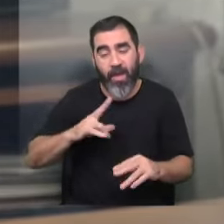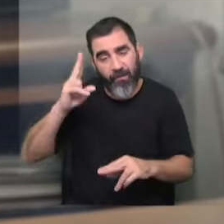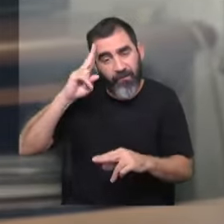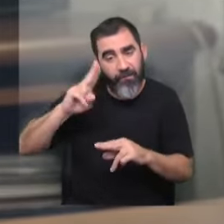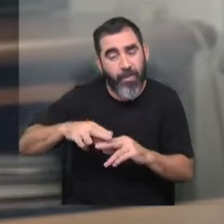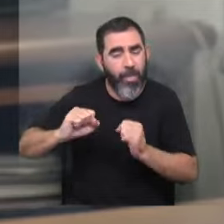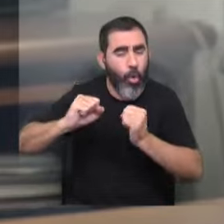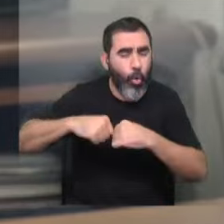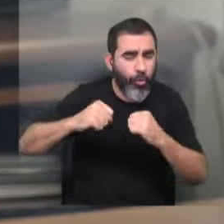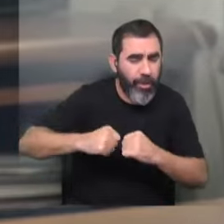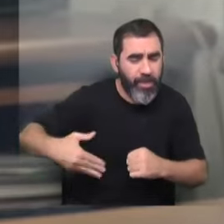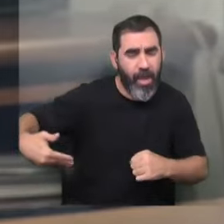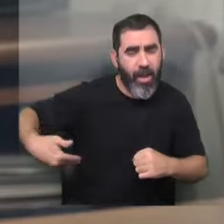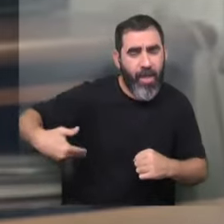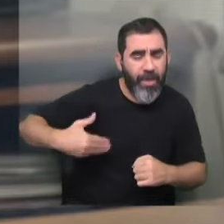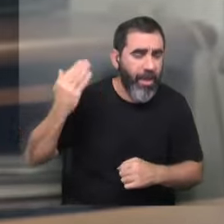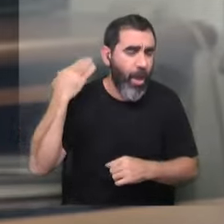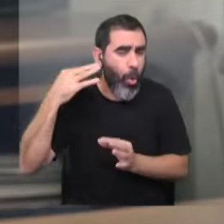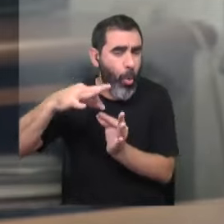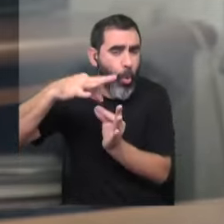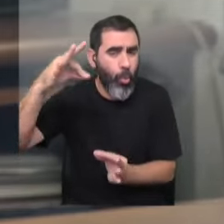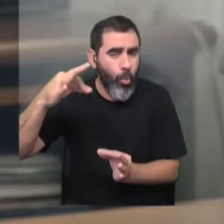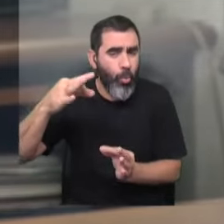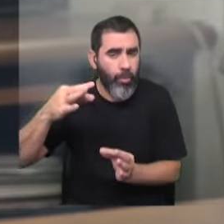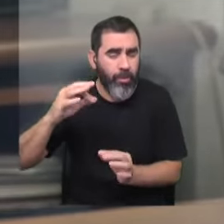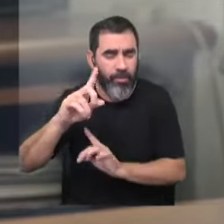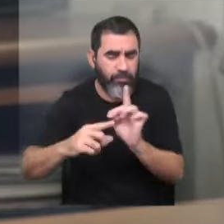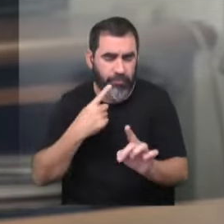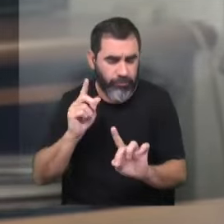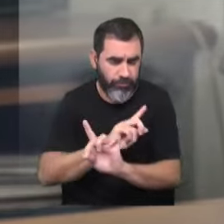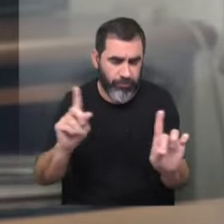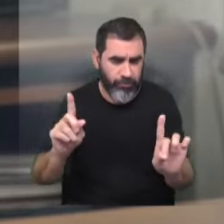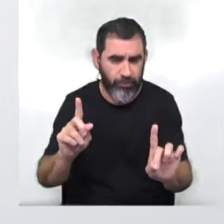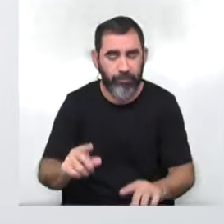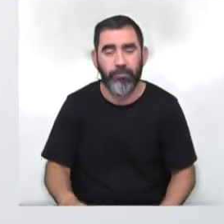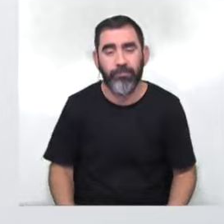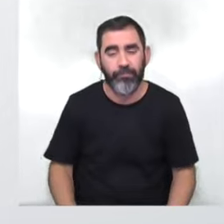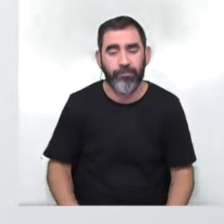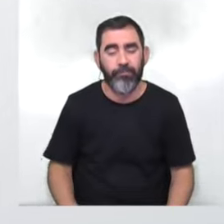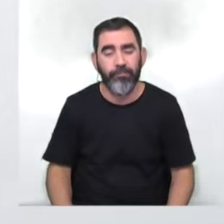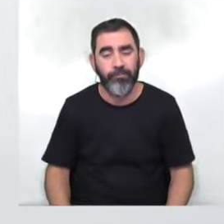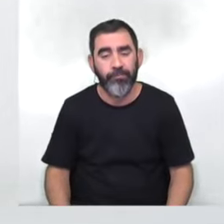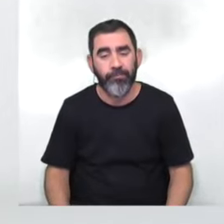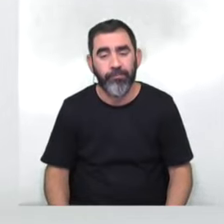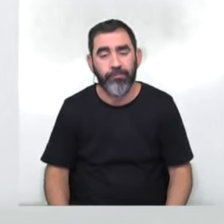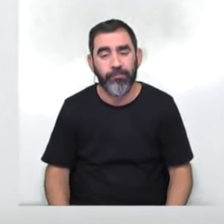de rodillas, de cadera o de columnas, que es por una de las cosas que nos consultan realmente asiduamente.